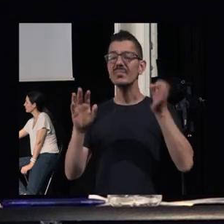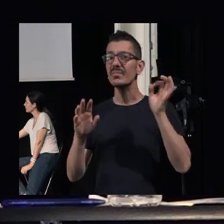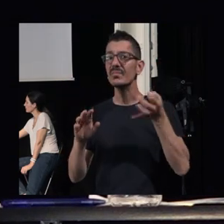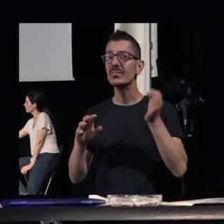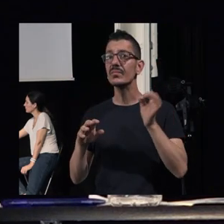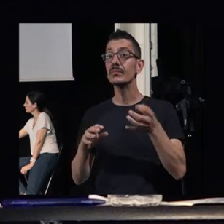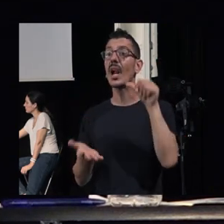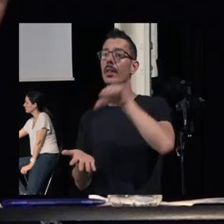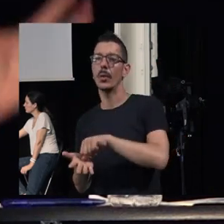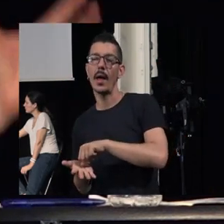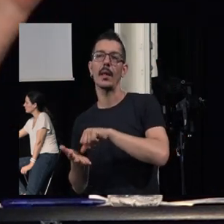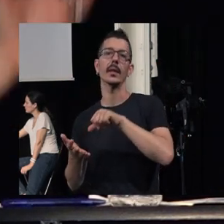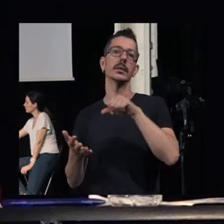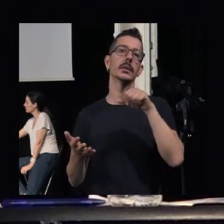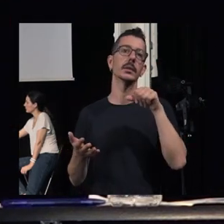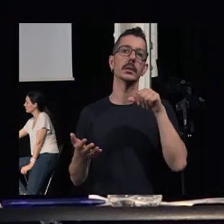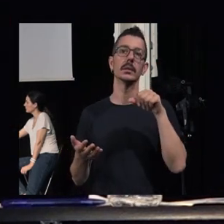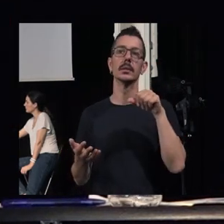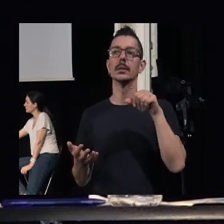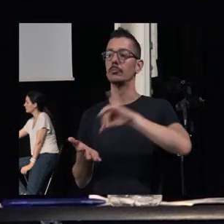las ciudades, lo urbano,